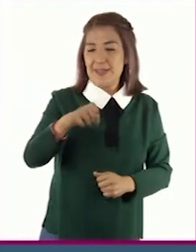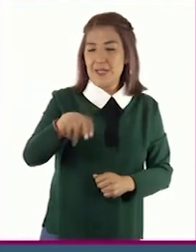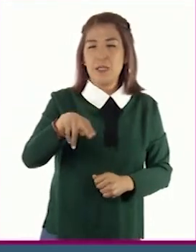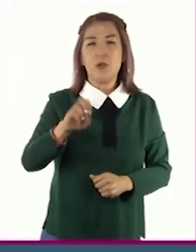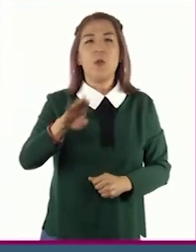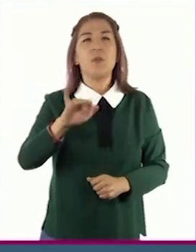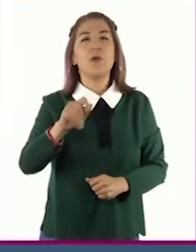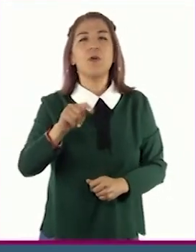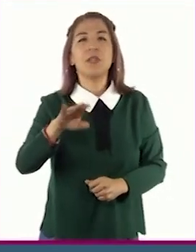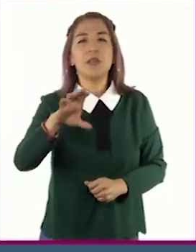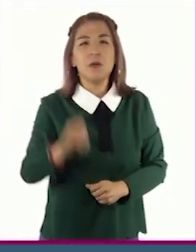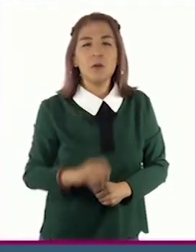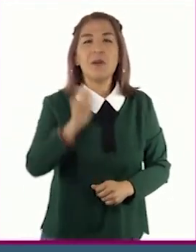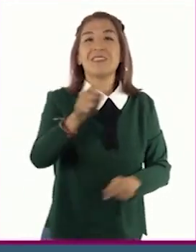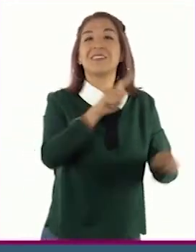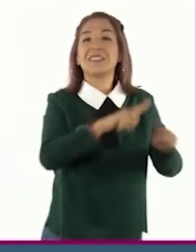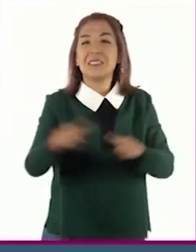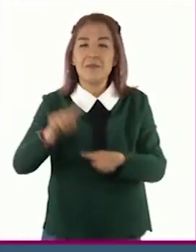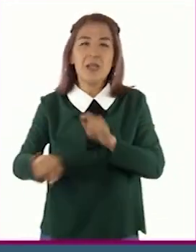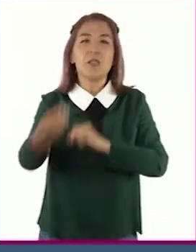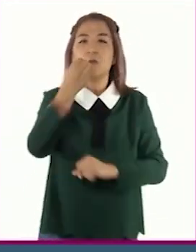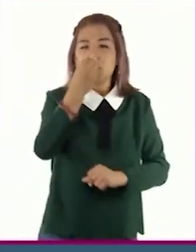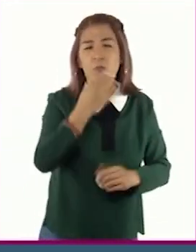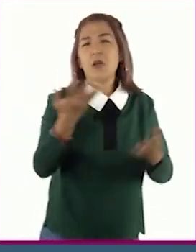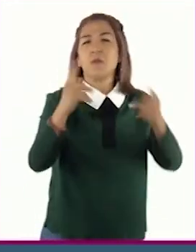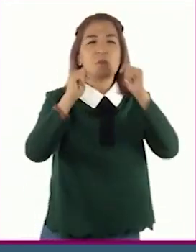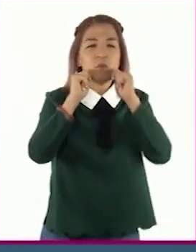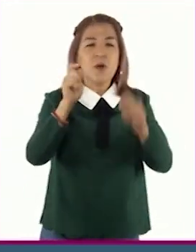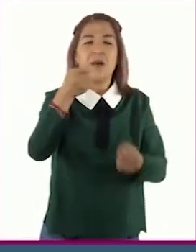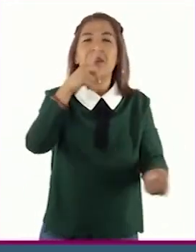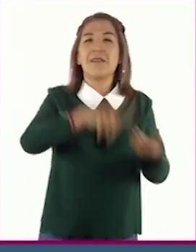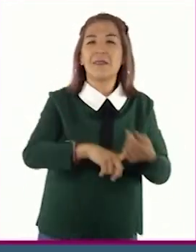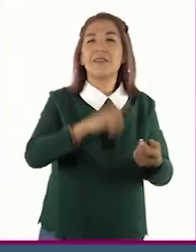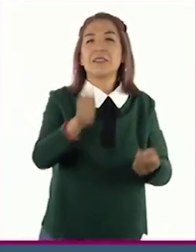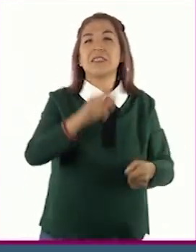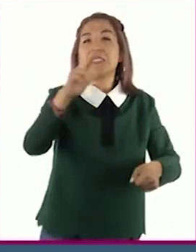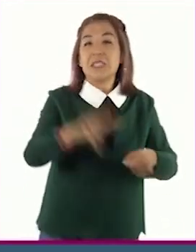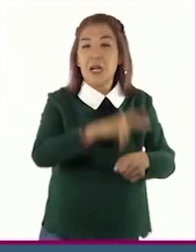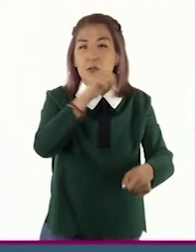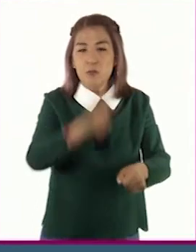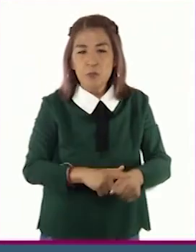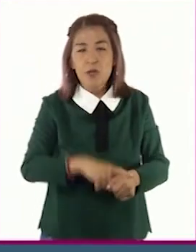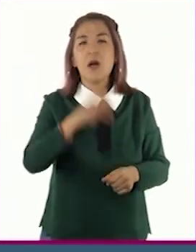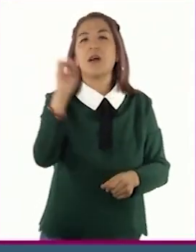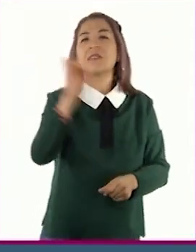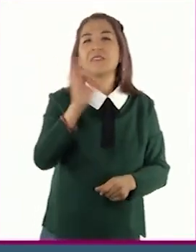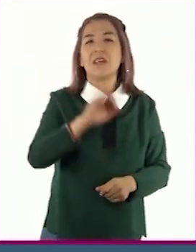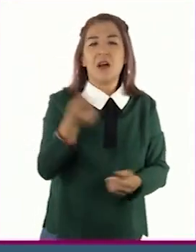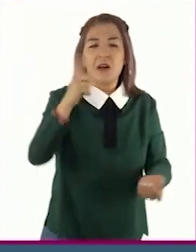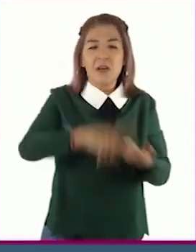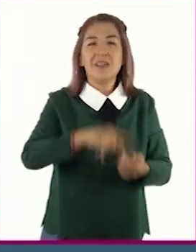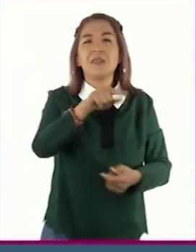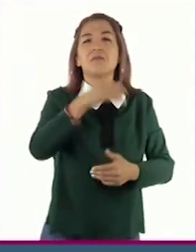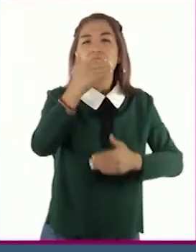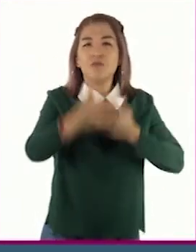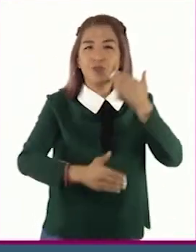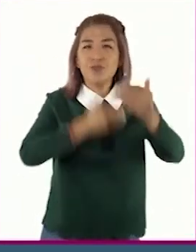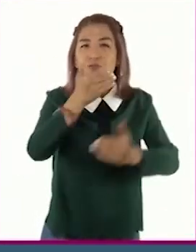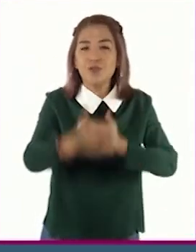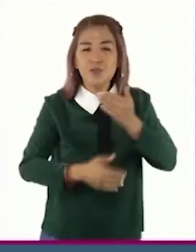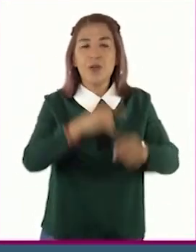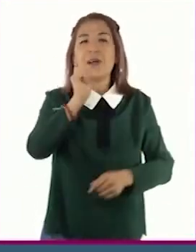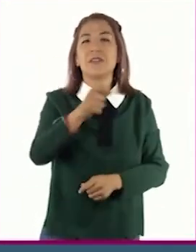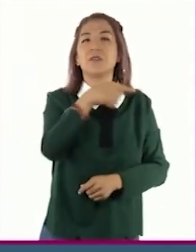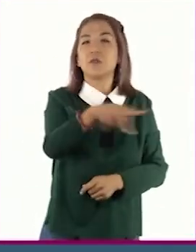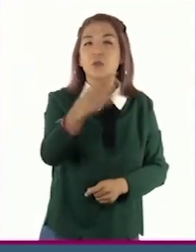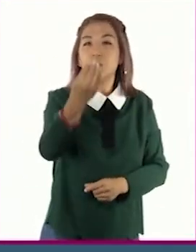pueden estar en diferentes alimentos, ya sea porque se encuentran ahí de manera natural, porque llegan ahí por el proceso mediante el cual